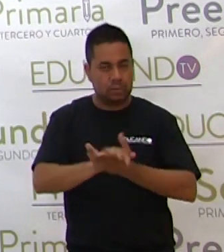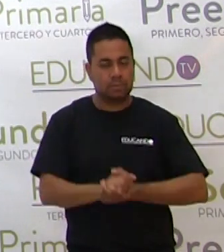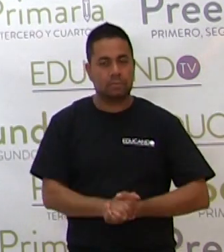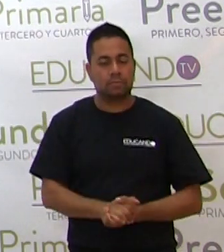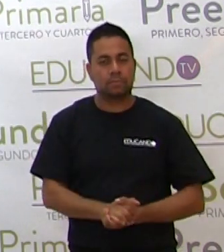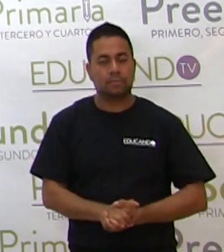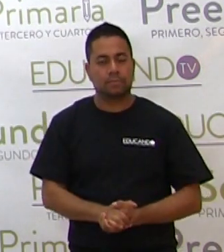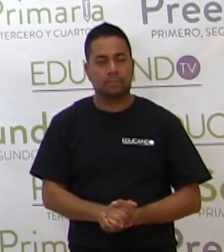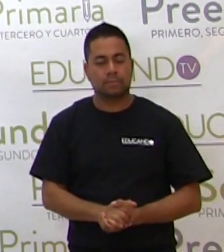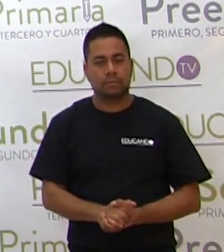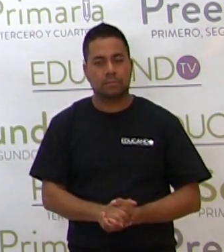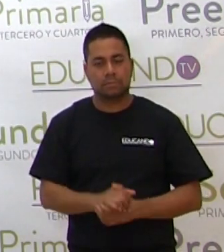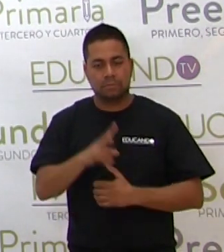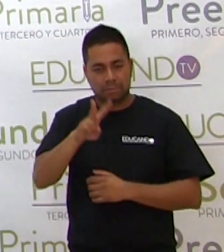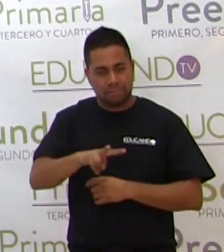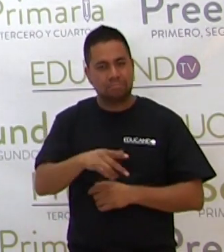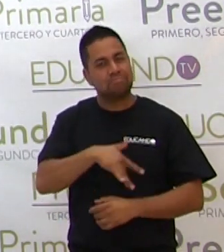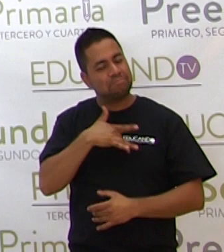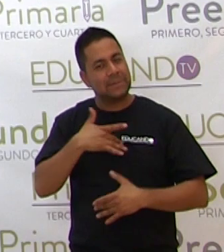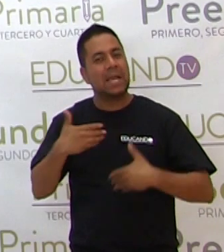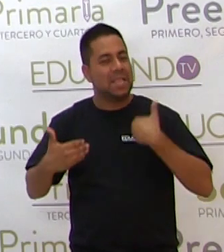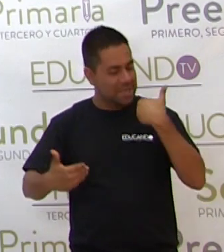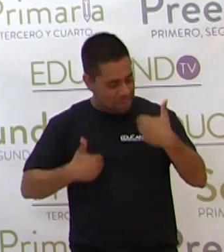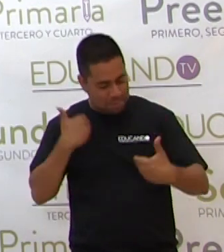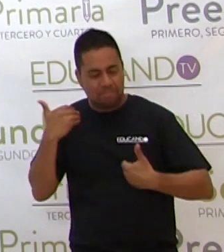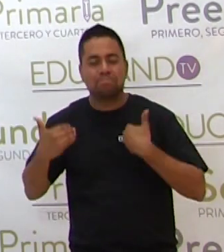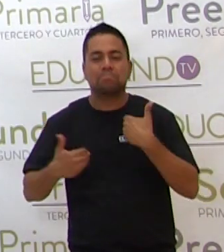esto va a ser bastante divertido